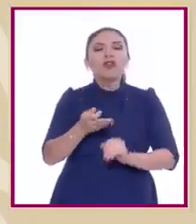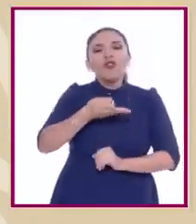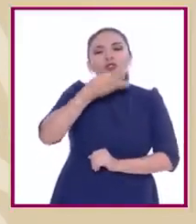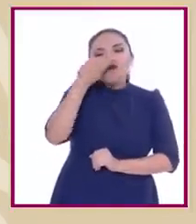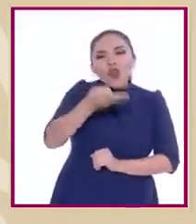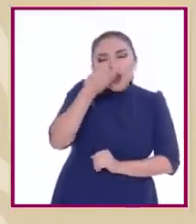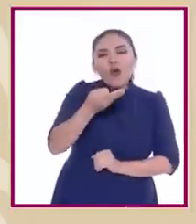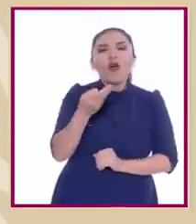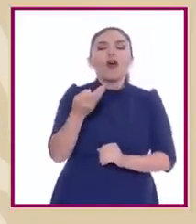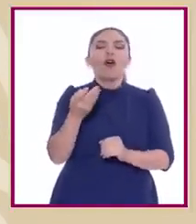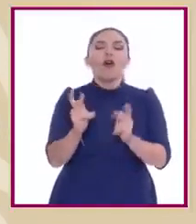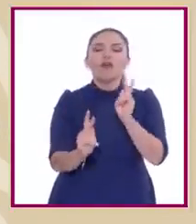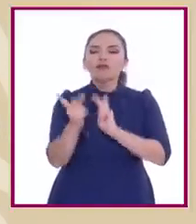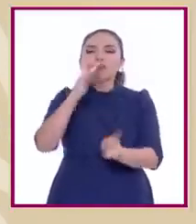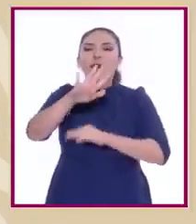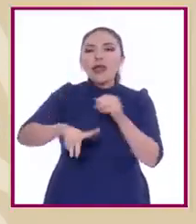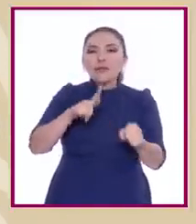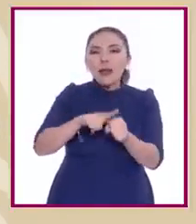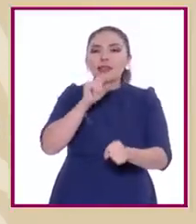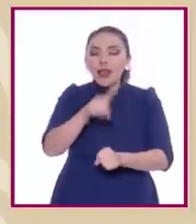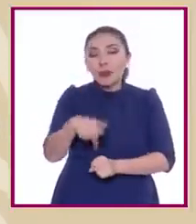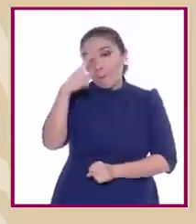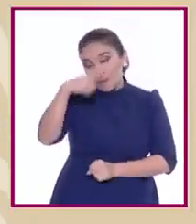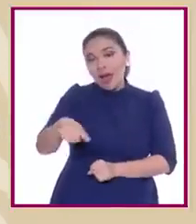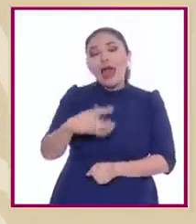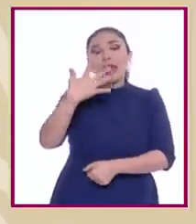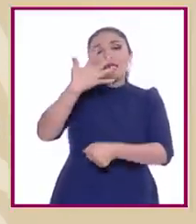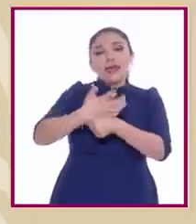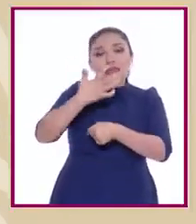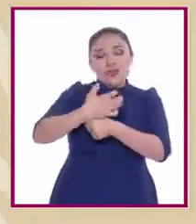la fauna. Es un proyecto para la fase